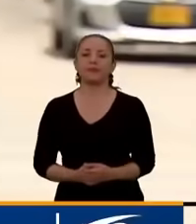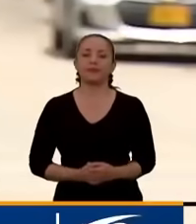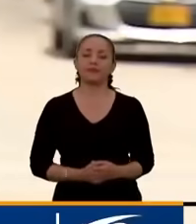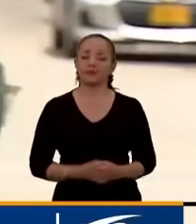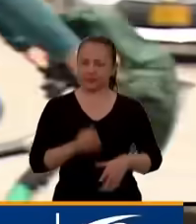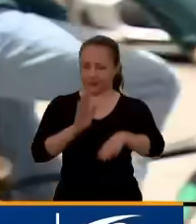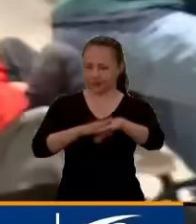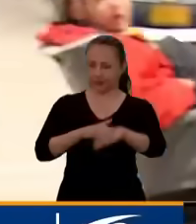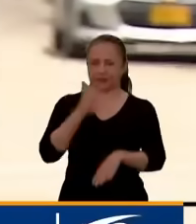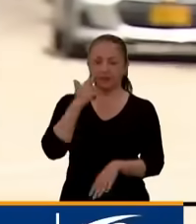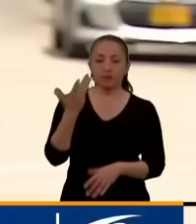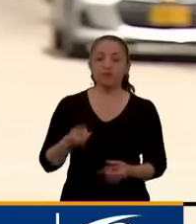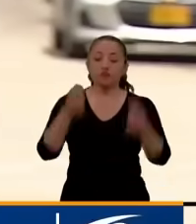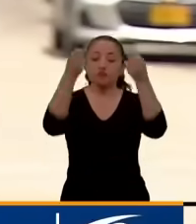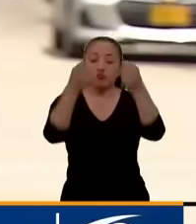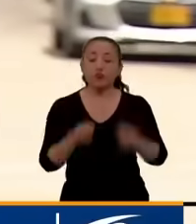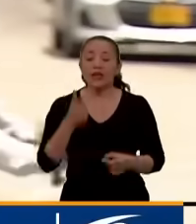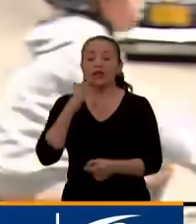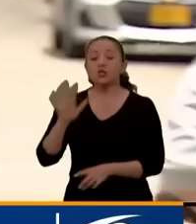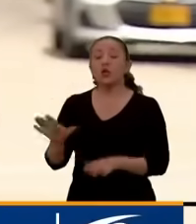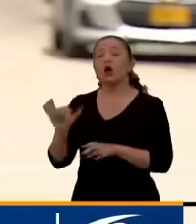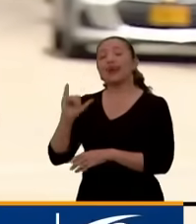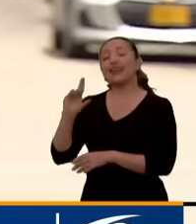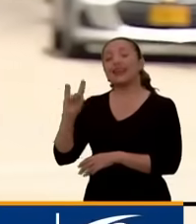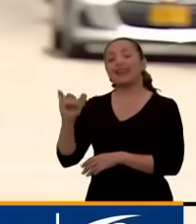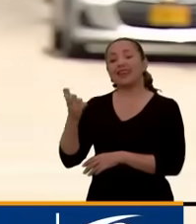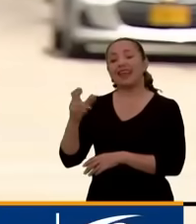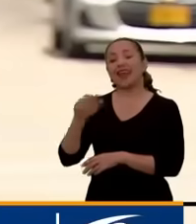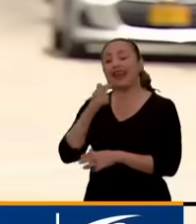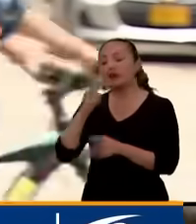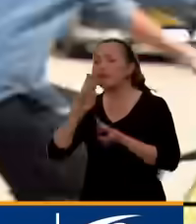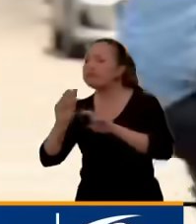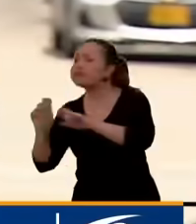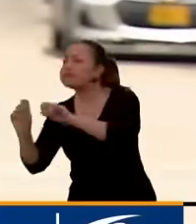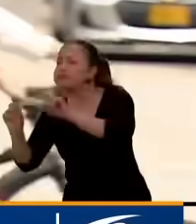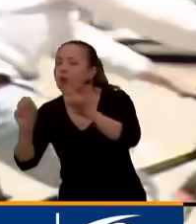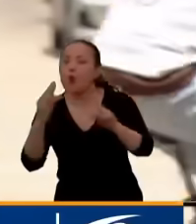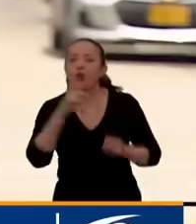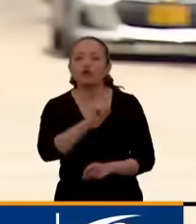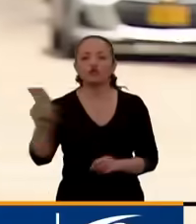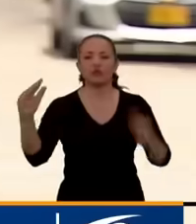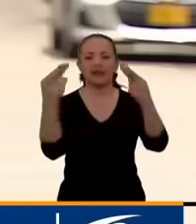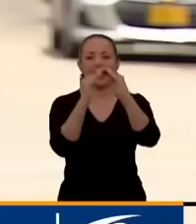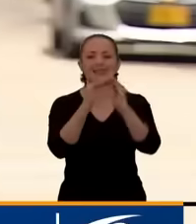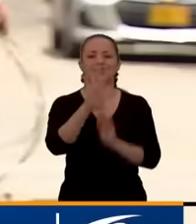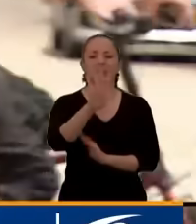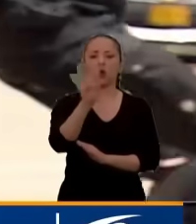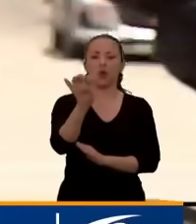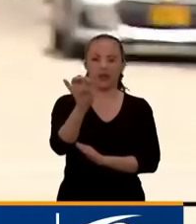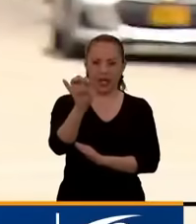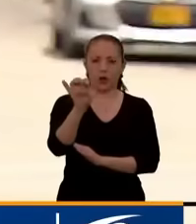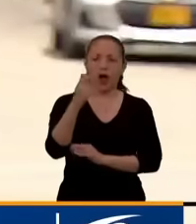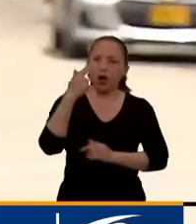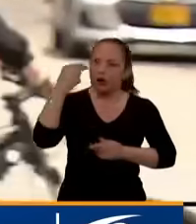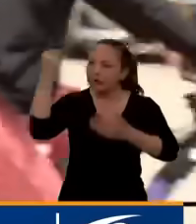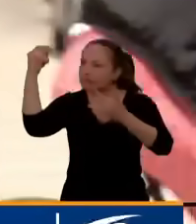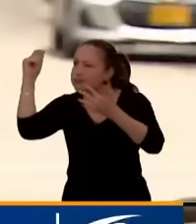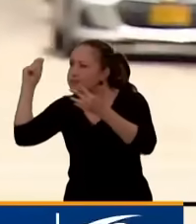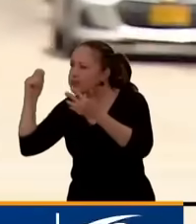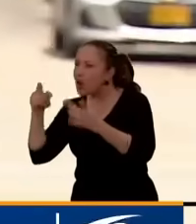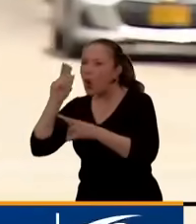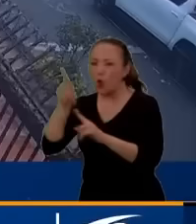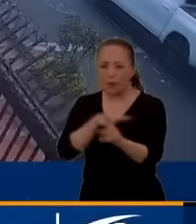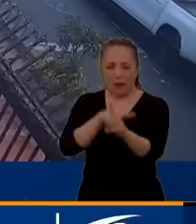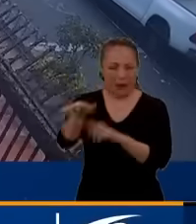Escuchen esta cifra. En total, según el IDIGER, fueron 59 viviendas que están siendo en este momento evaluadas justamente por la